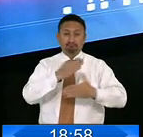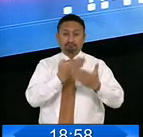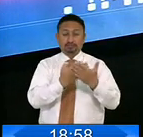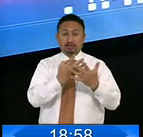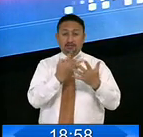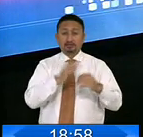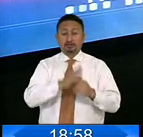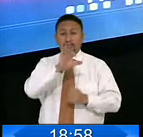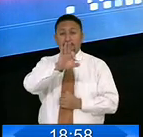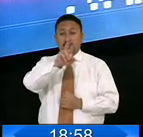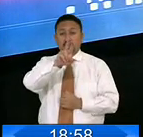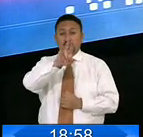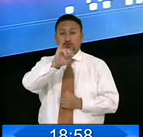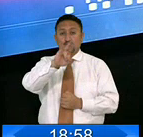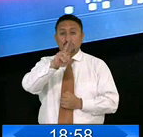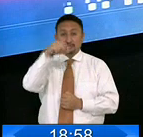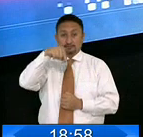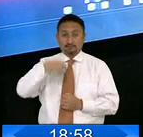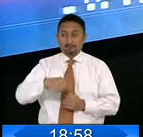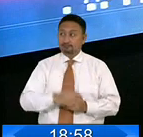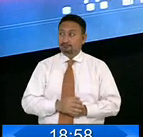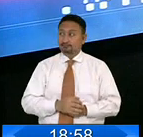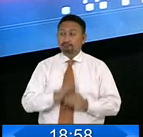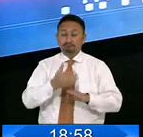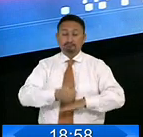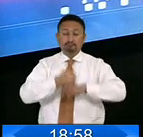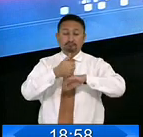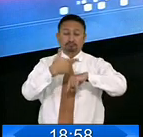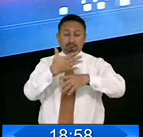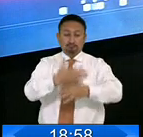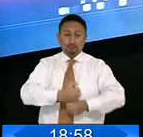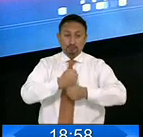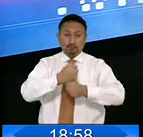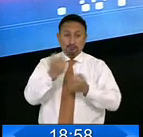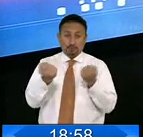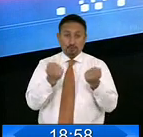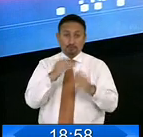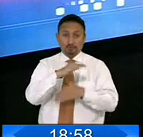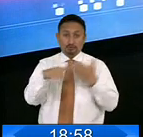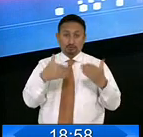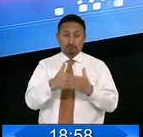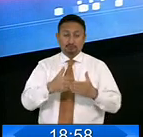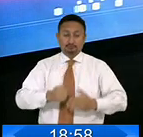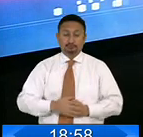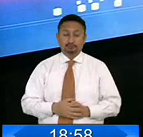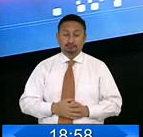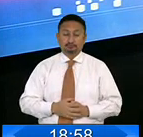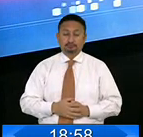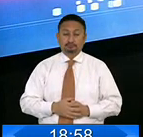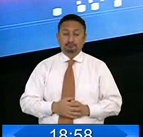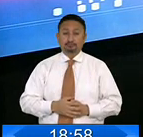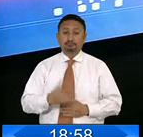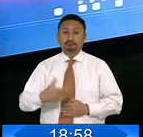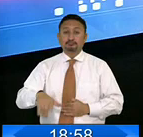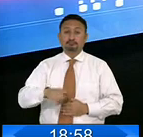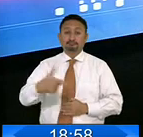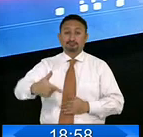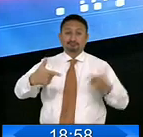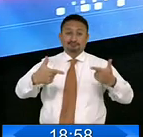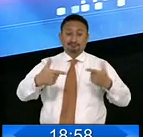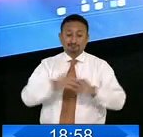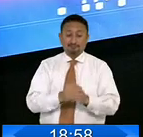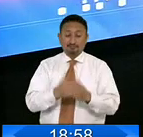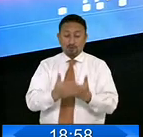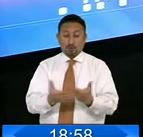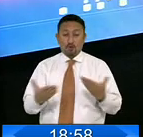tur y las autoridades de la provincia manifestaron que recuperaron el control de este centro penitenciario varias armas y otros